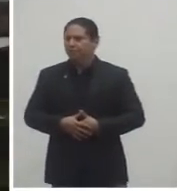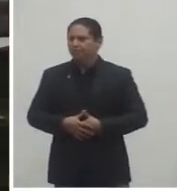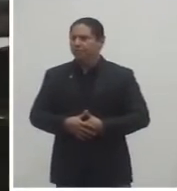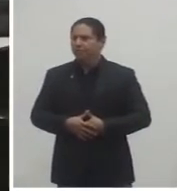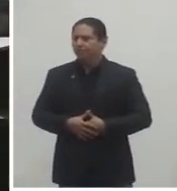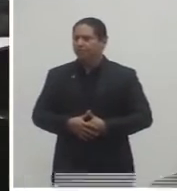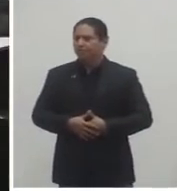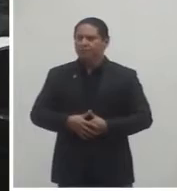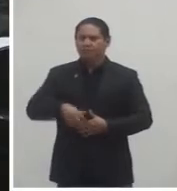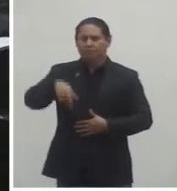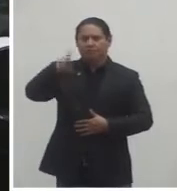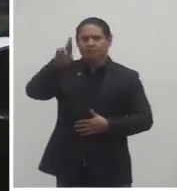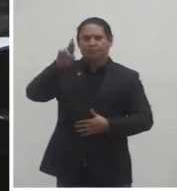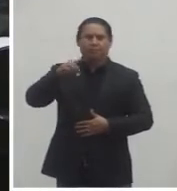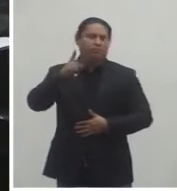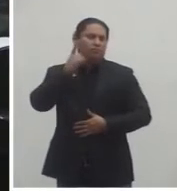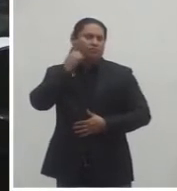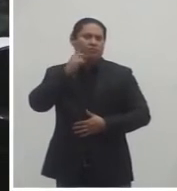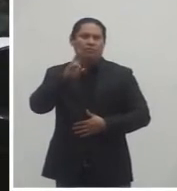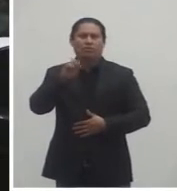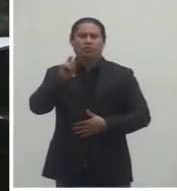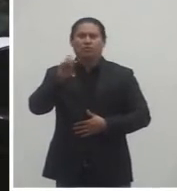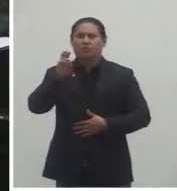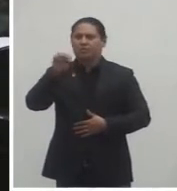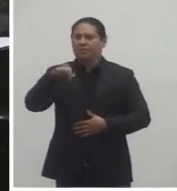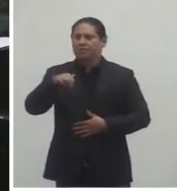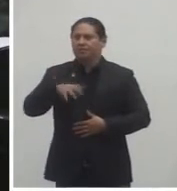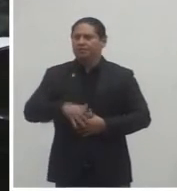Participación, diputado Rubén.